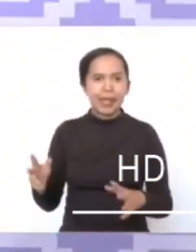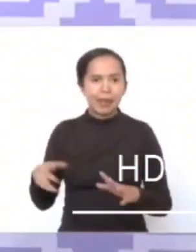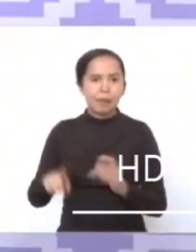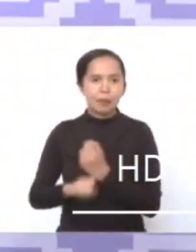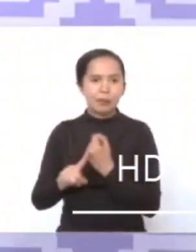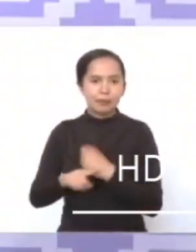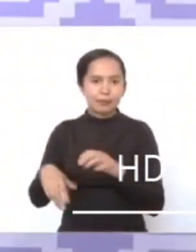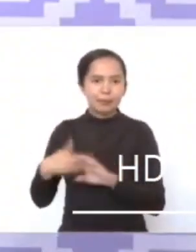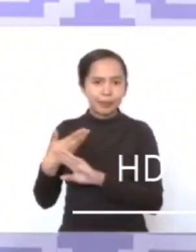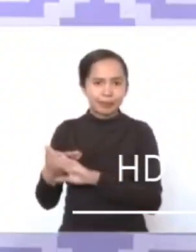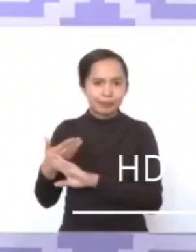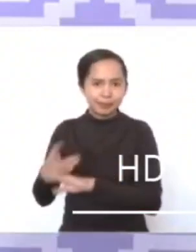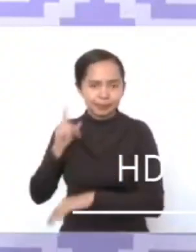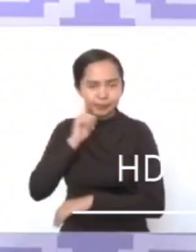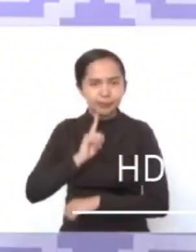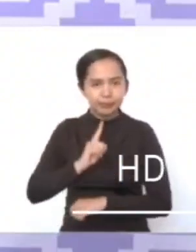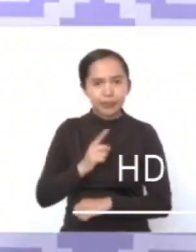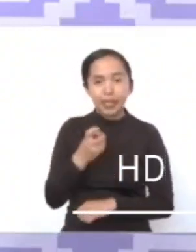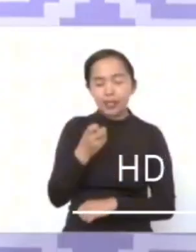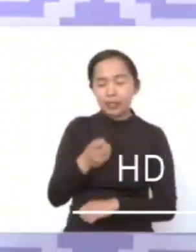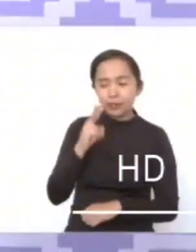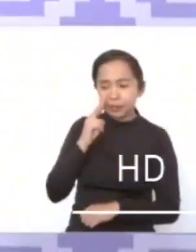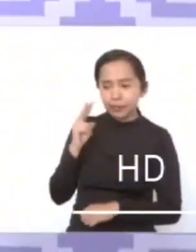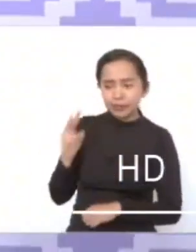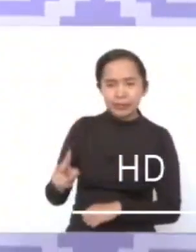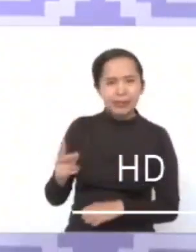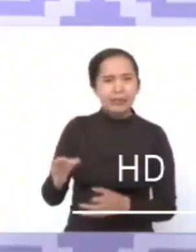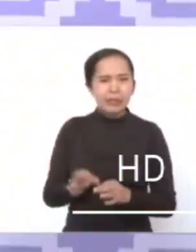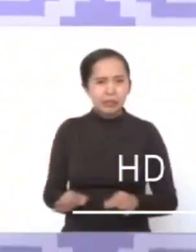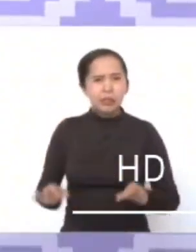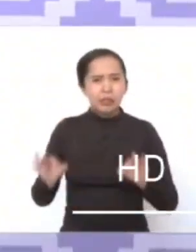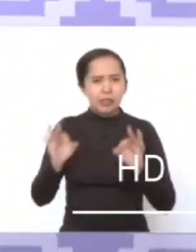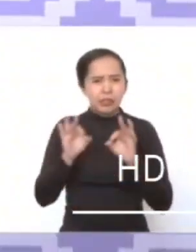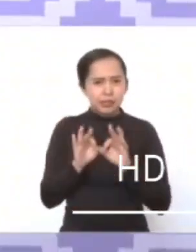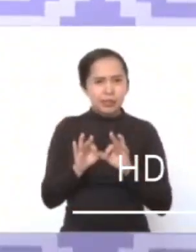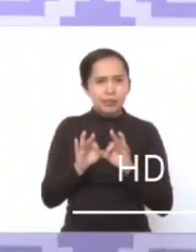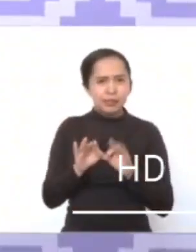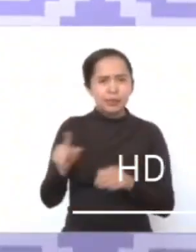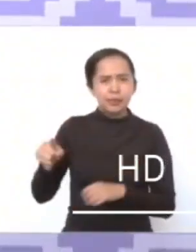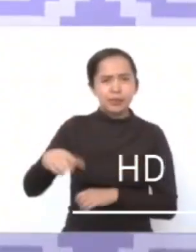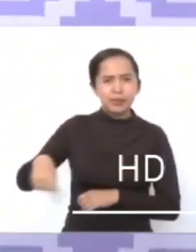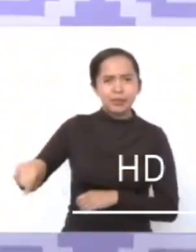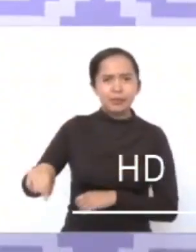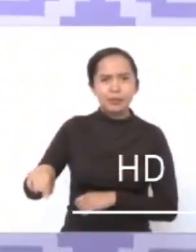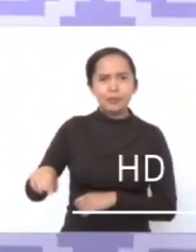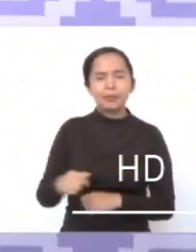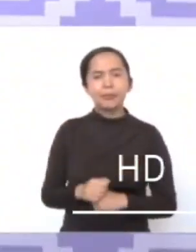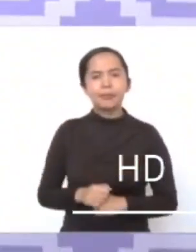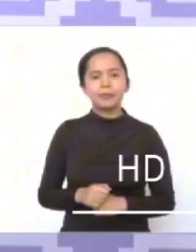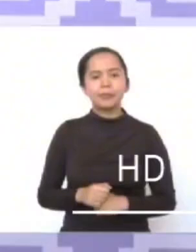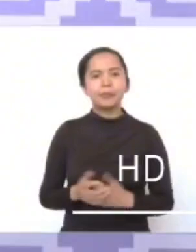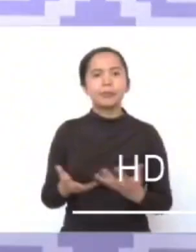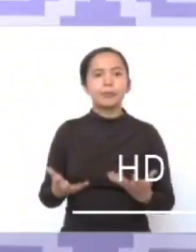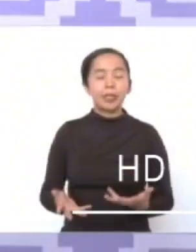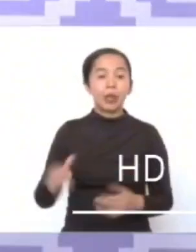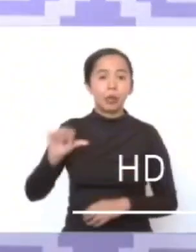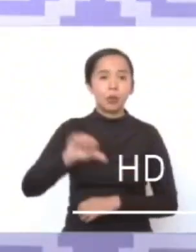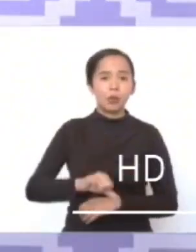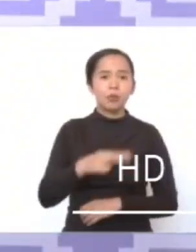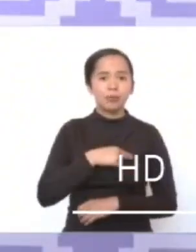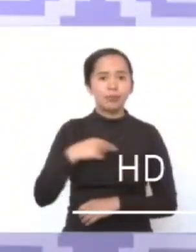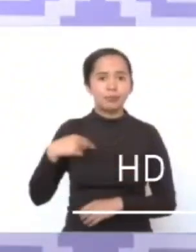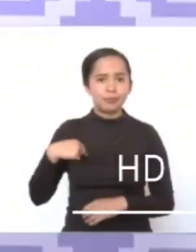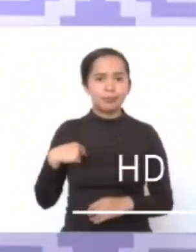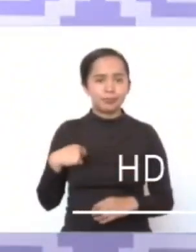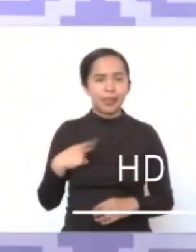de nuestras prioridades, una tarea que sabíamos debía realizarse también desde la raíz. Hoy somos